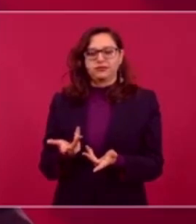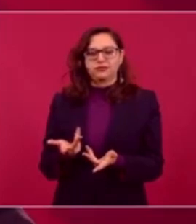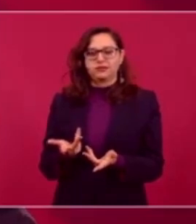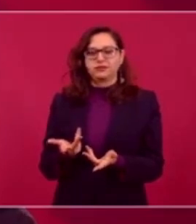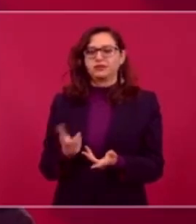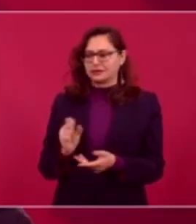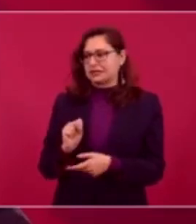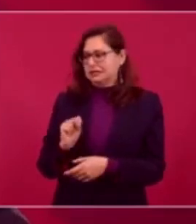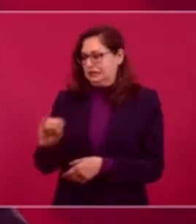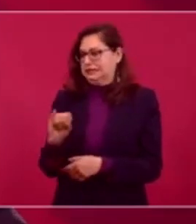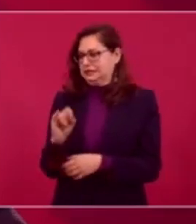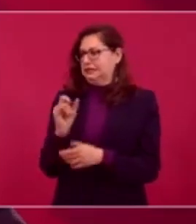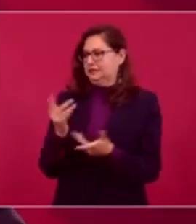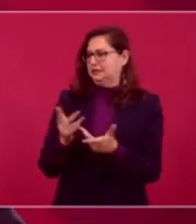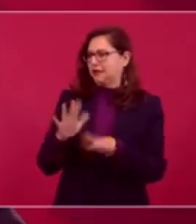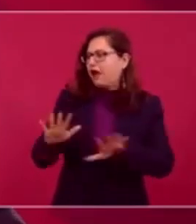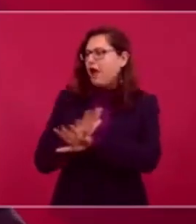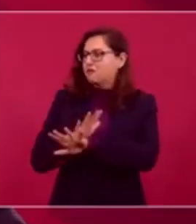Eso no.